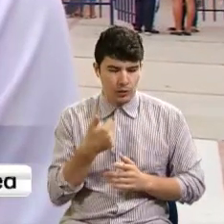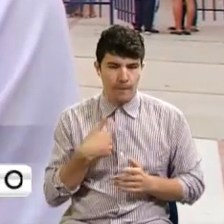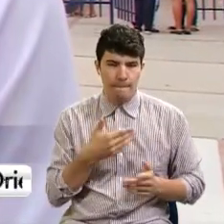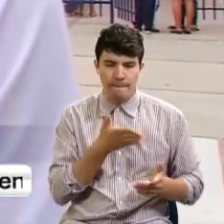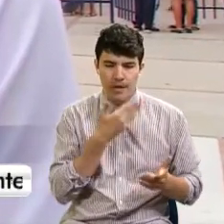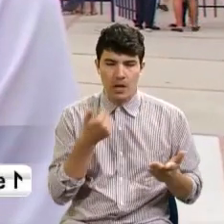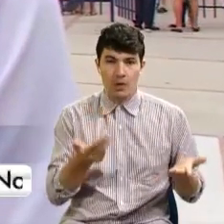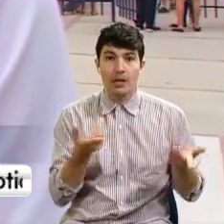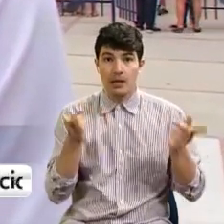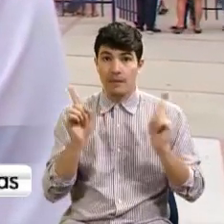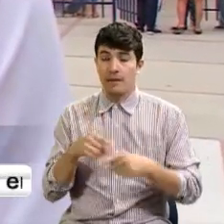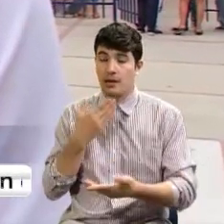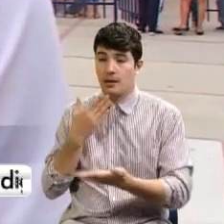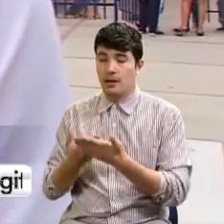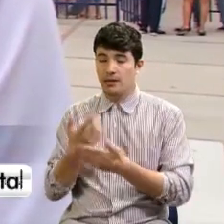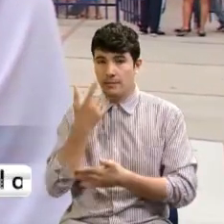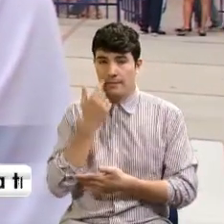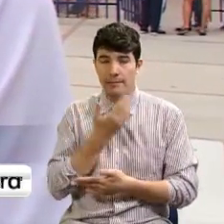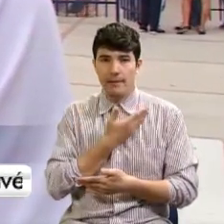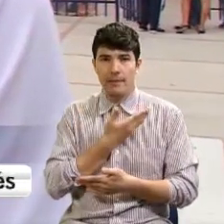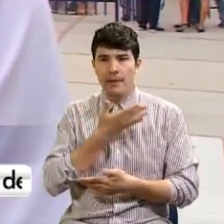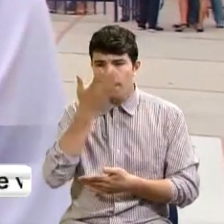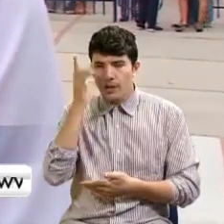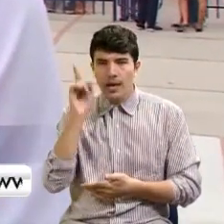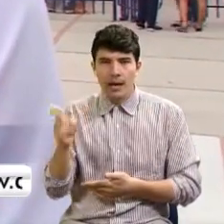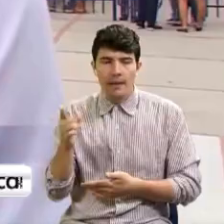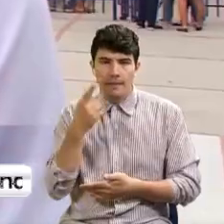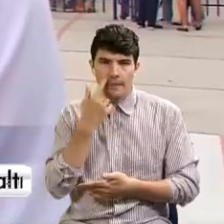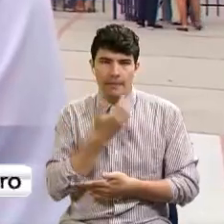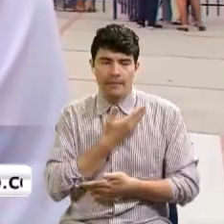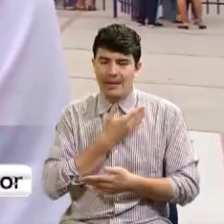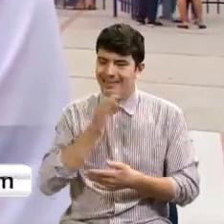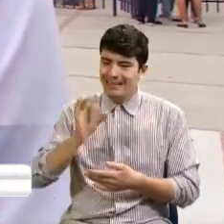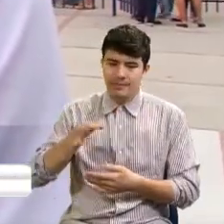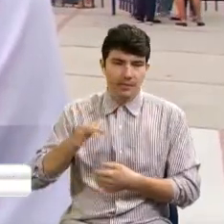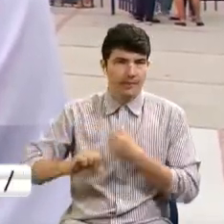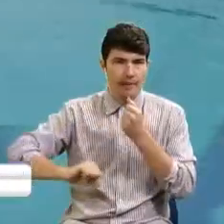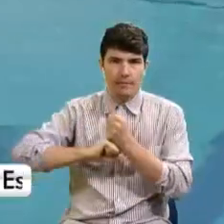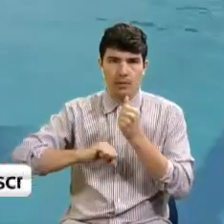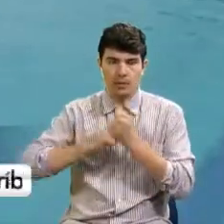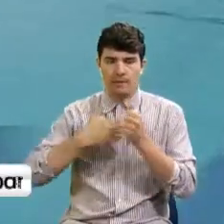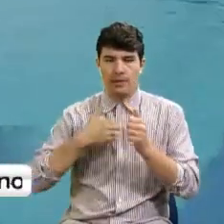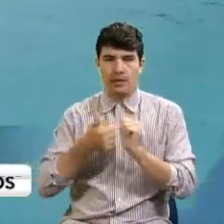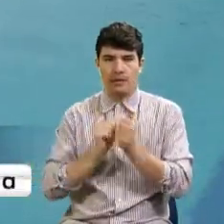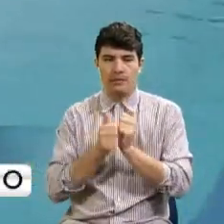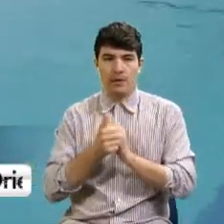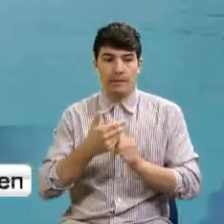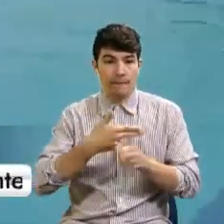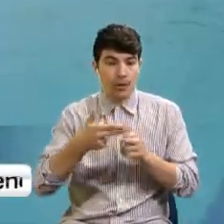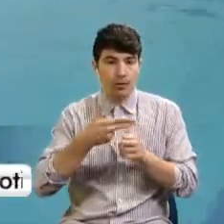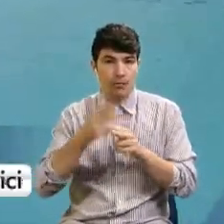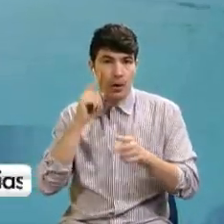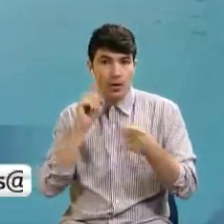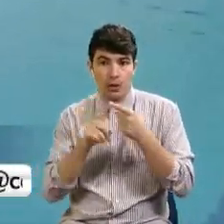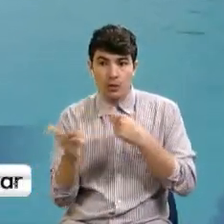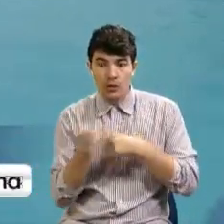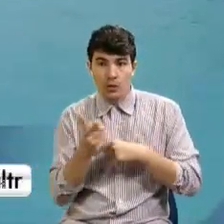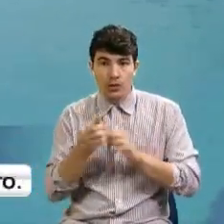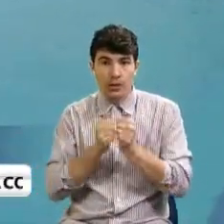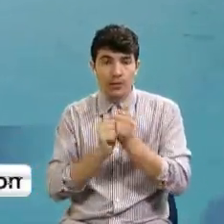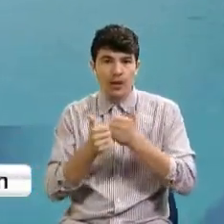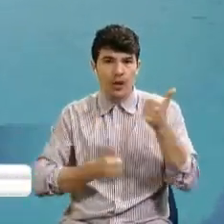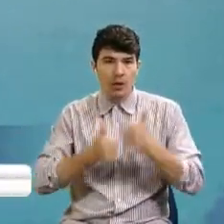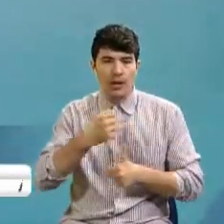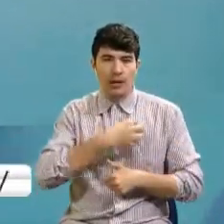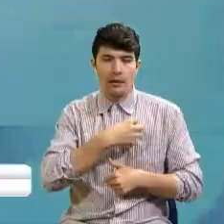y en mis padres pues porque son los que todo el tiempo están apoyándome en esto el próximo objetivo de los deportistas será el